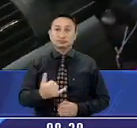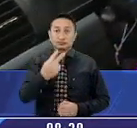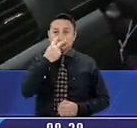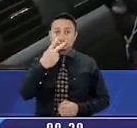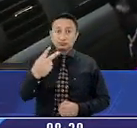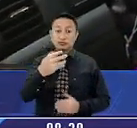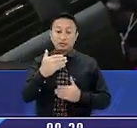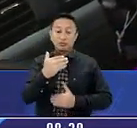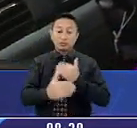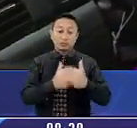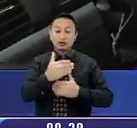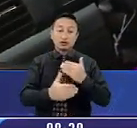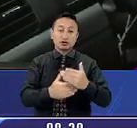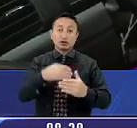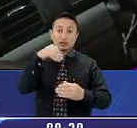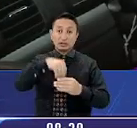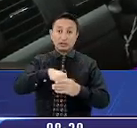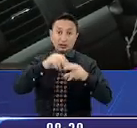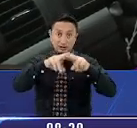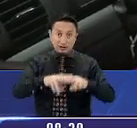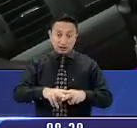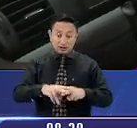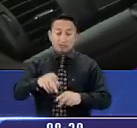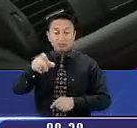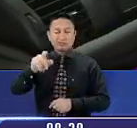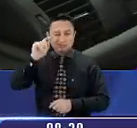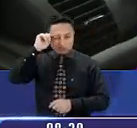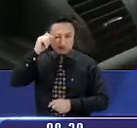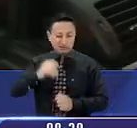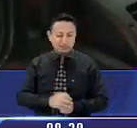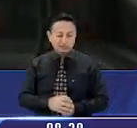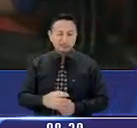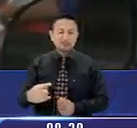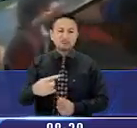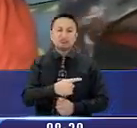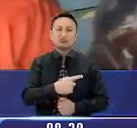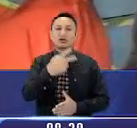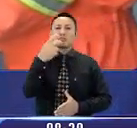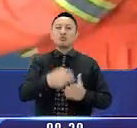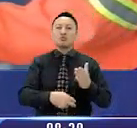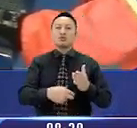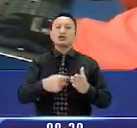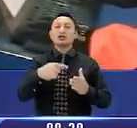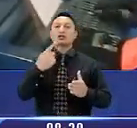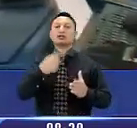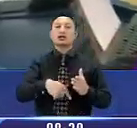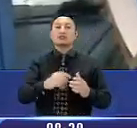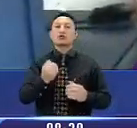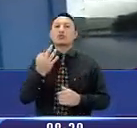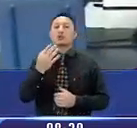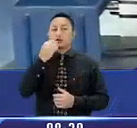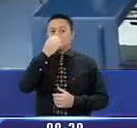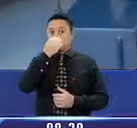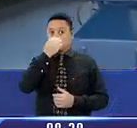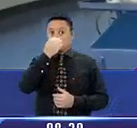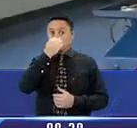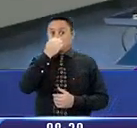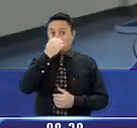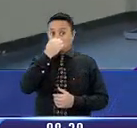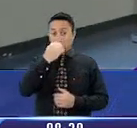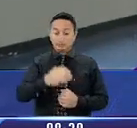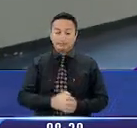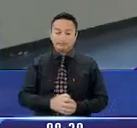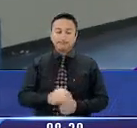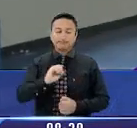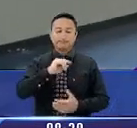este proceso en los centros de revisión, recordar a la ciudadanía. ¿Cuáles son estas multas? También hay que cumplir este trámite en el mes que le corresponde.